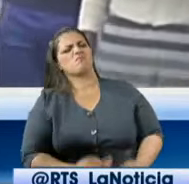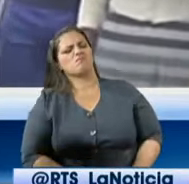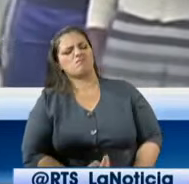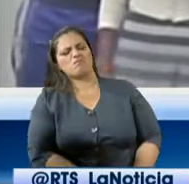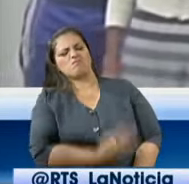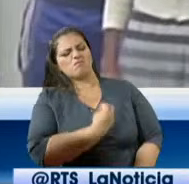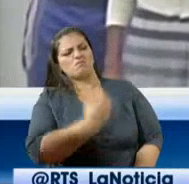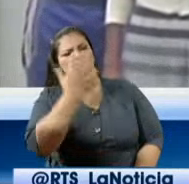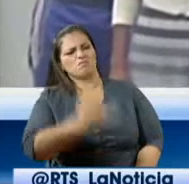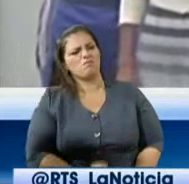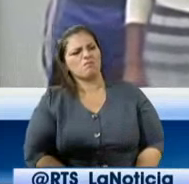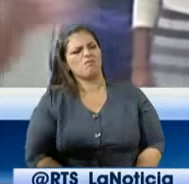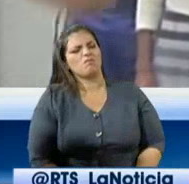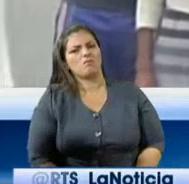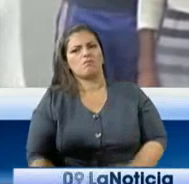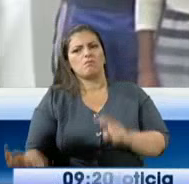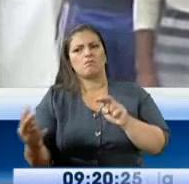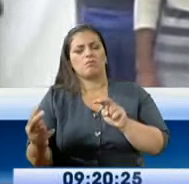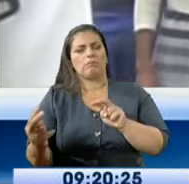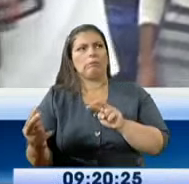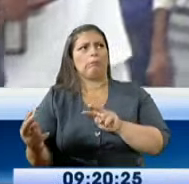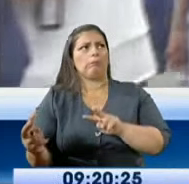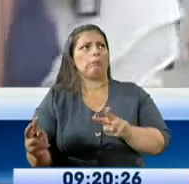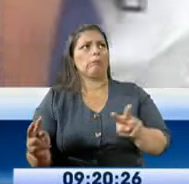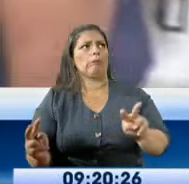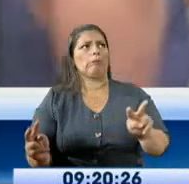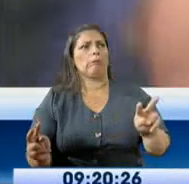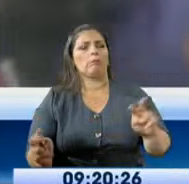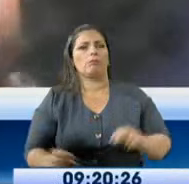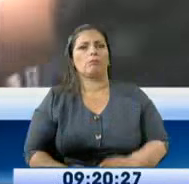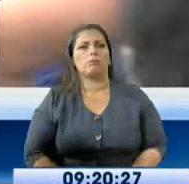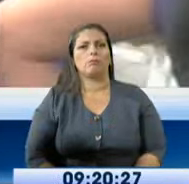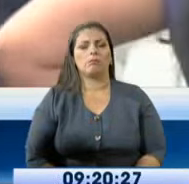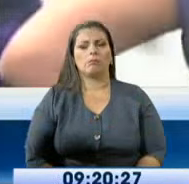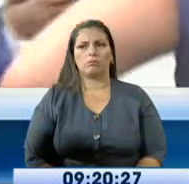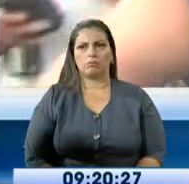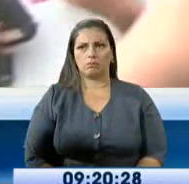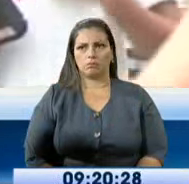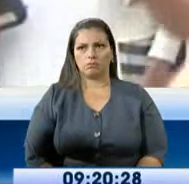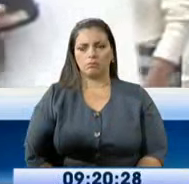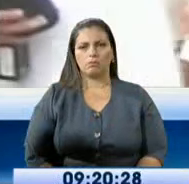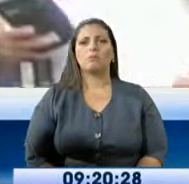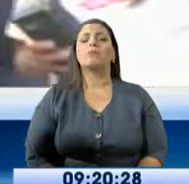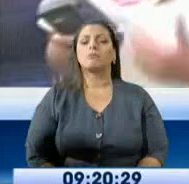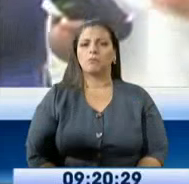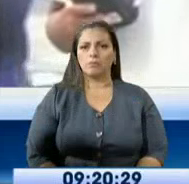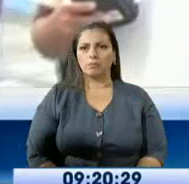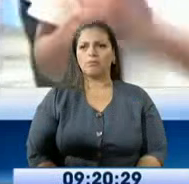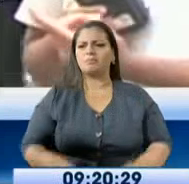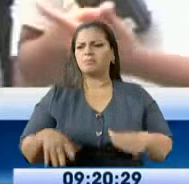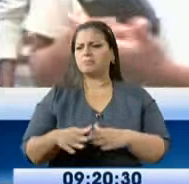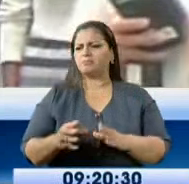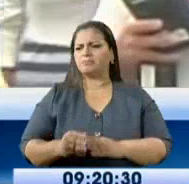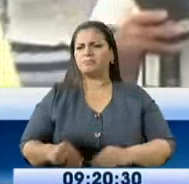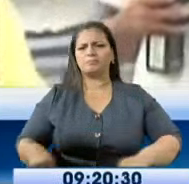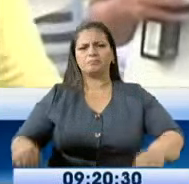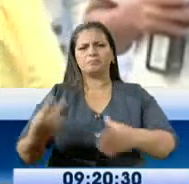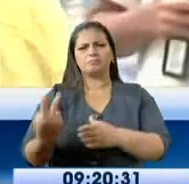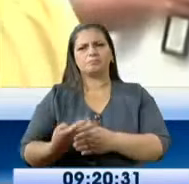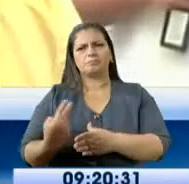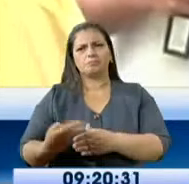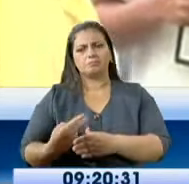De ahí que los moradores desean que este terreno, este solar, sea aprovechado, una infraestructura. Ellos mencionaban que para